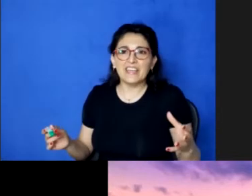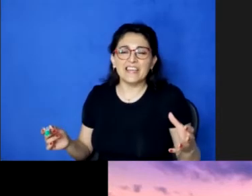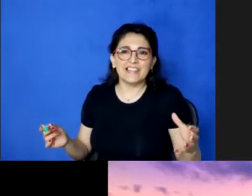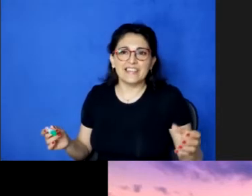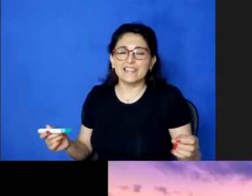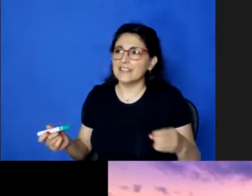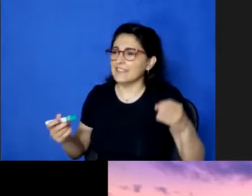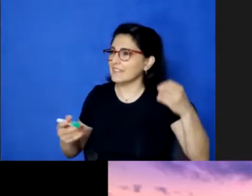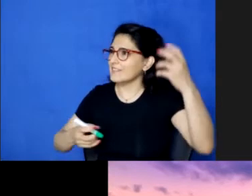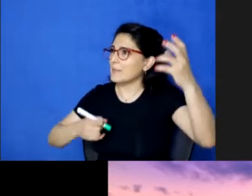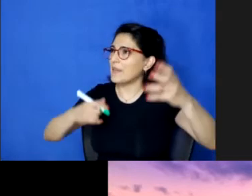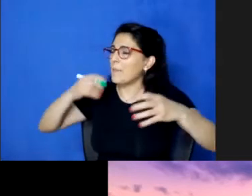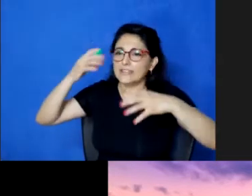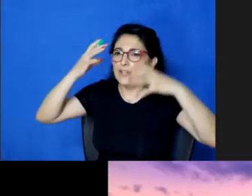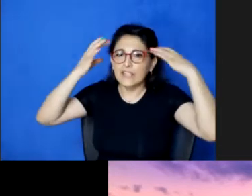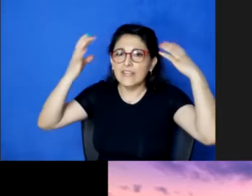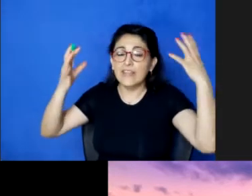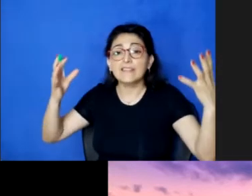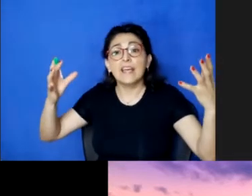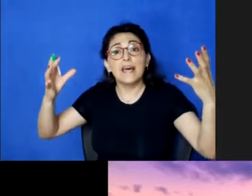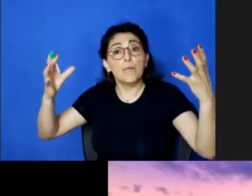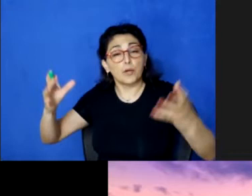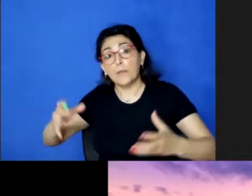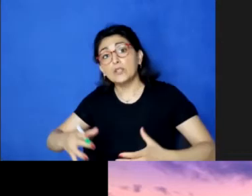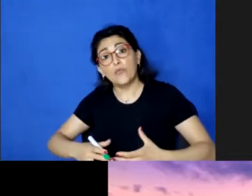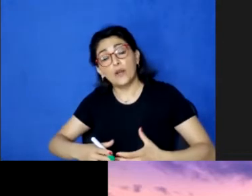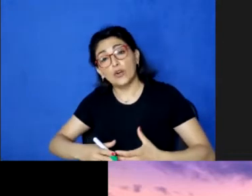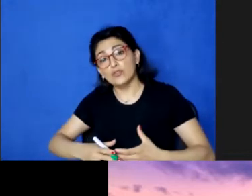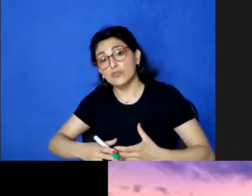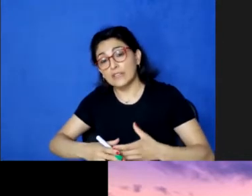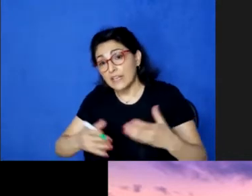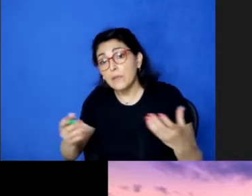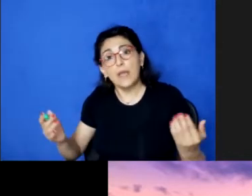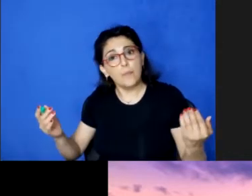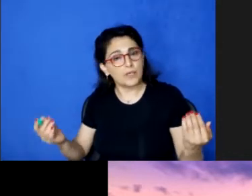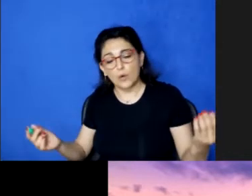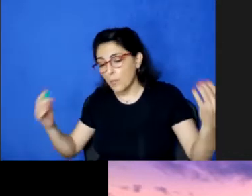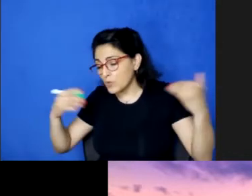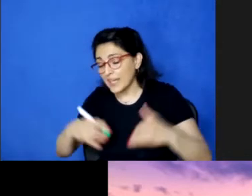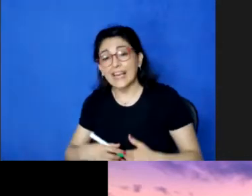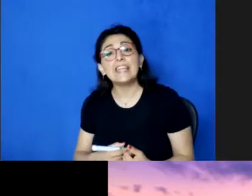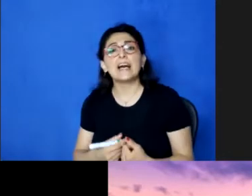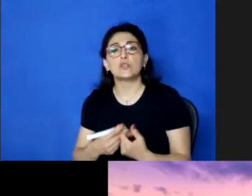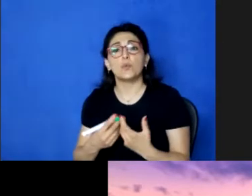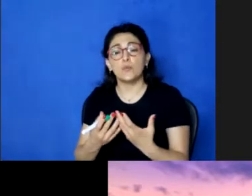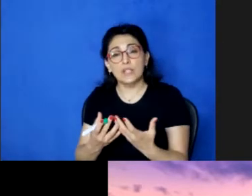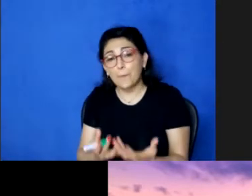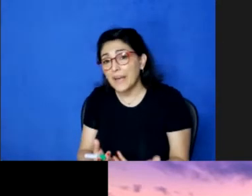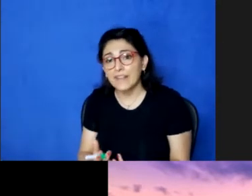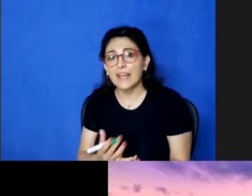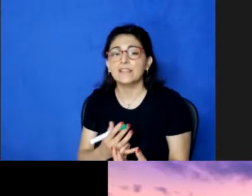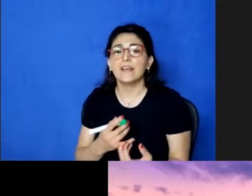que se me despertaron ideas, por momentos fueron terribles, porque hubo muchas caídas, hubo